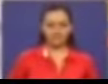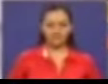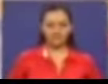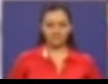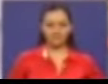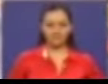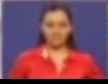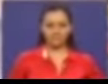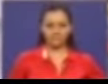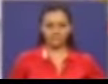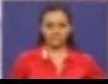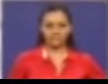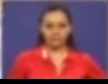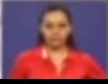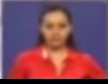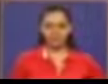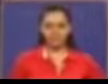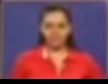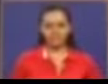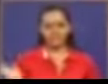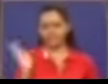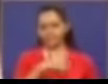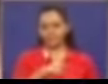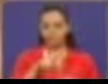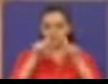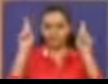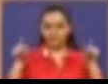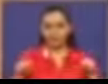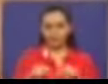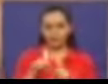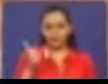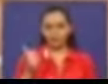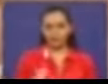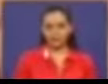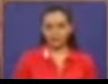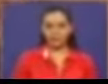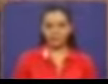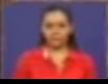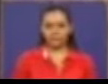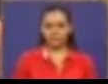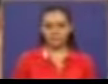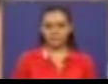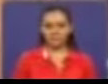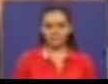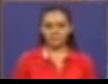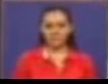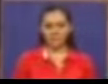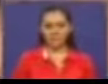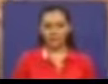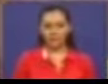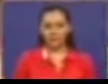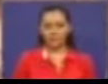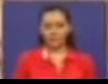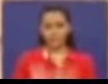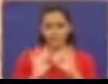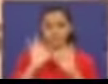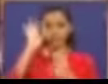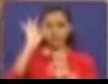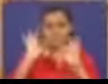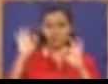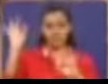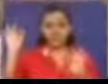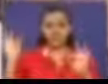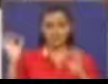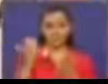La patria ya es. Tome el siguiente cuadro. Y aquí algo, y está el del indicador de actividad económica, que pedí que